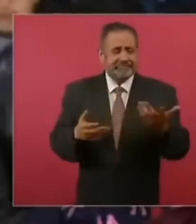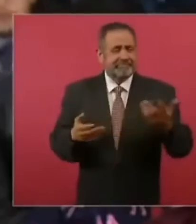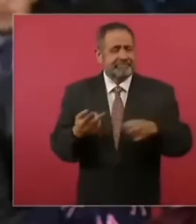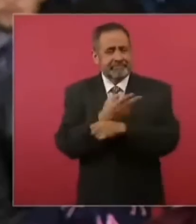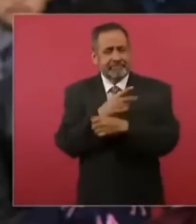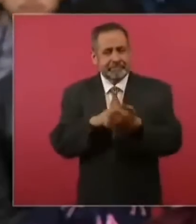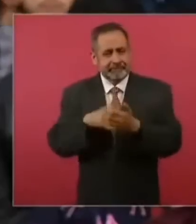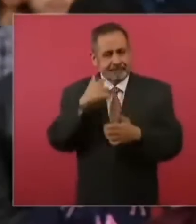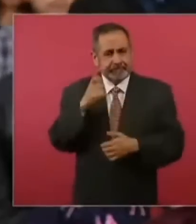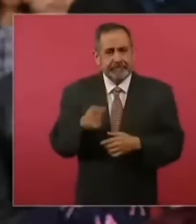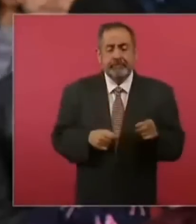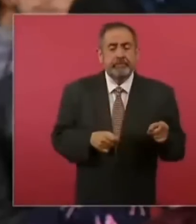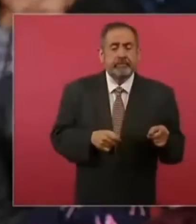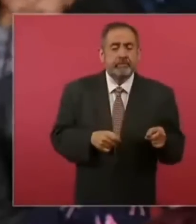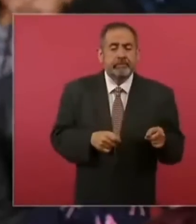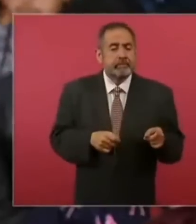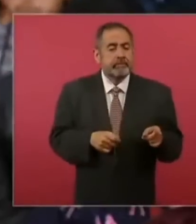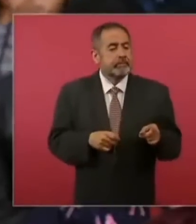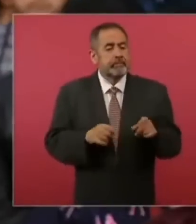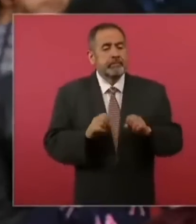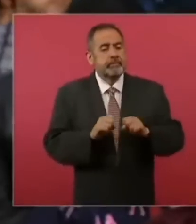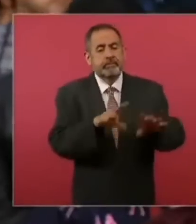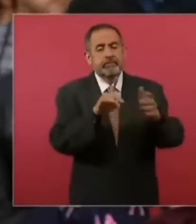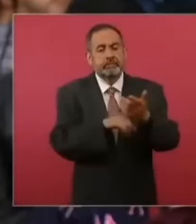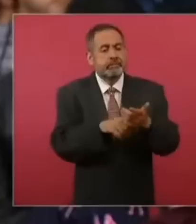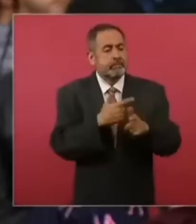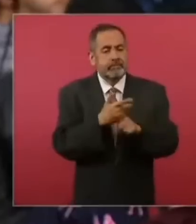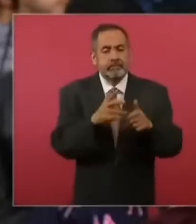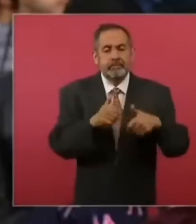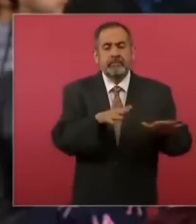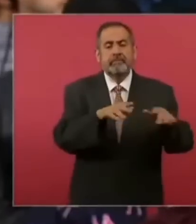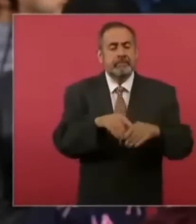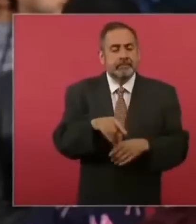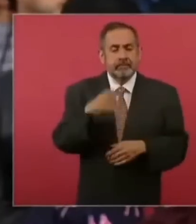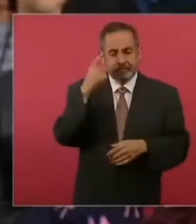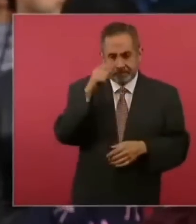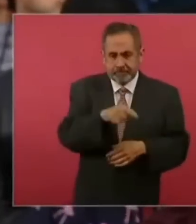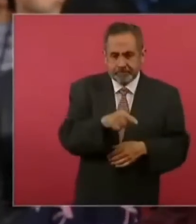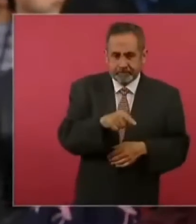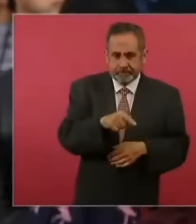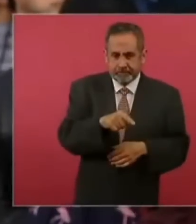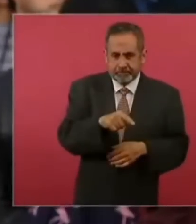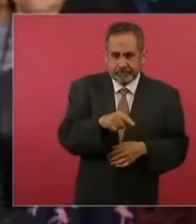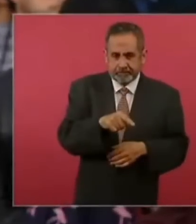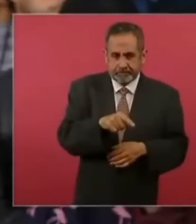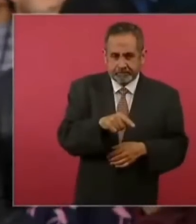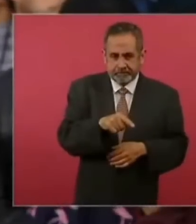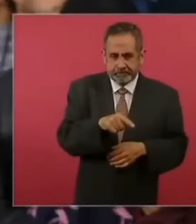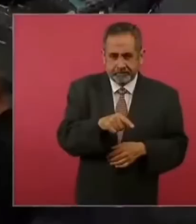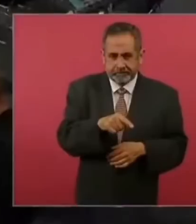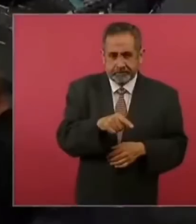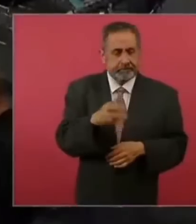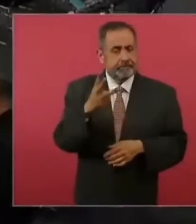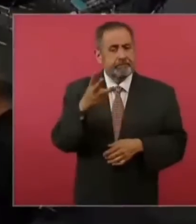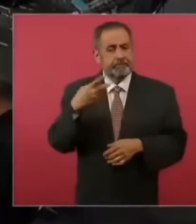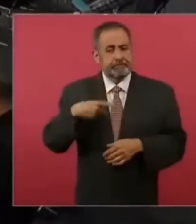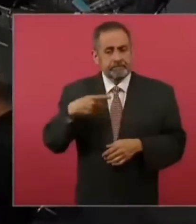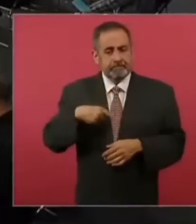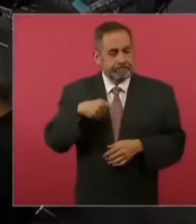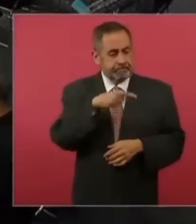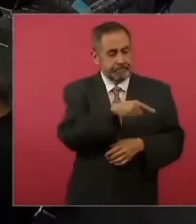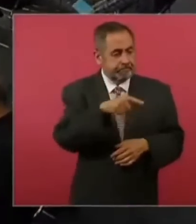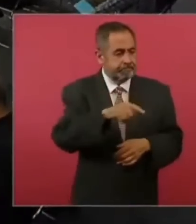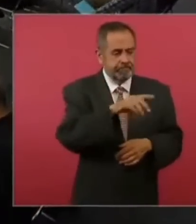extraña suelta, les da prisión domiciliaria a 3 personajes claves en